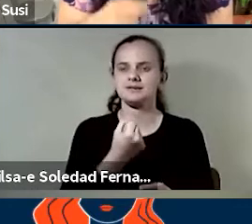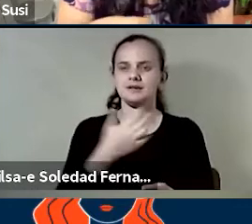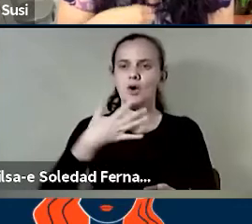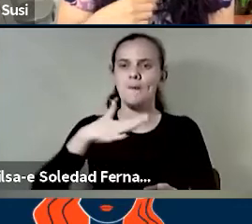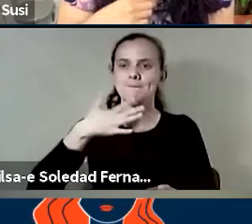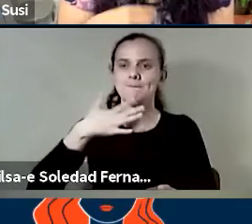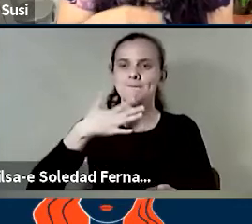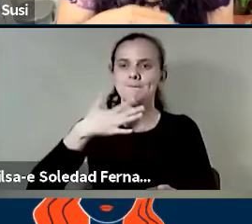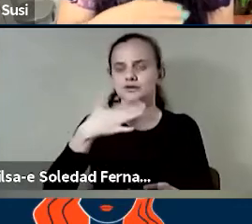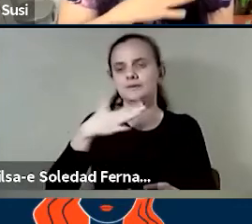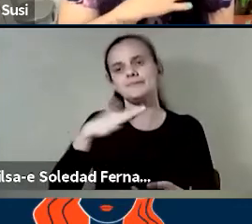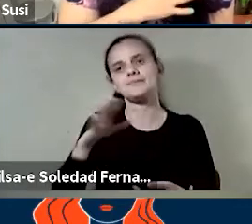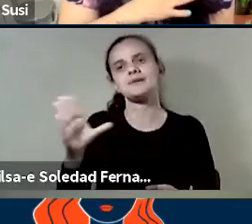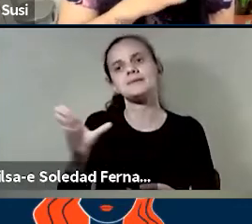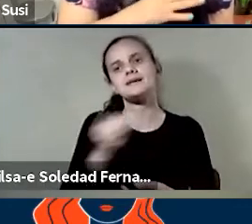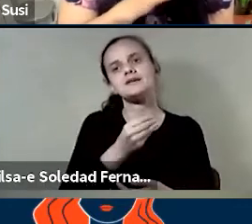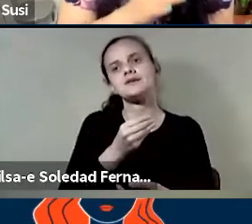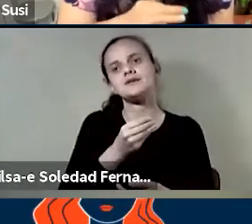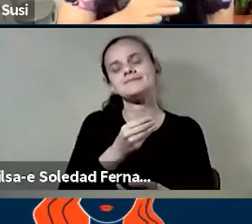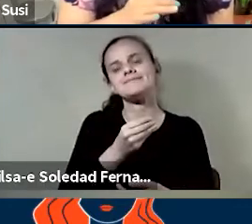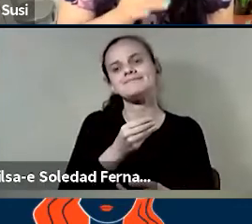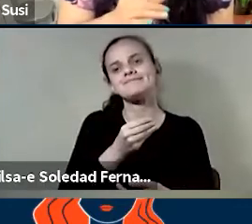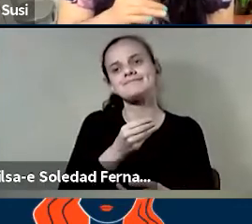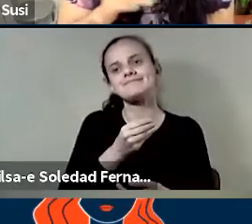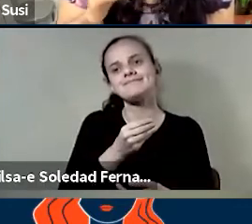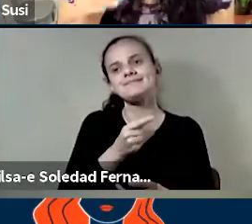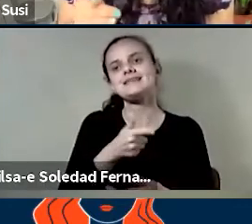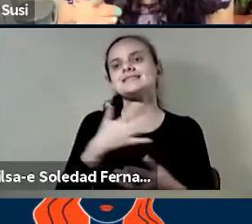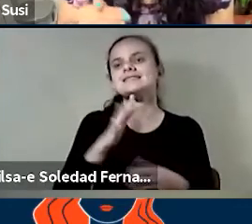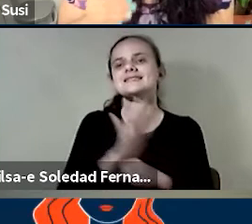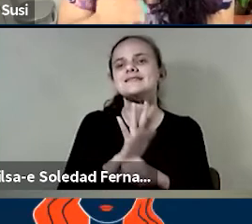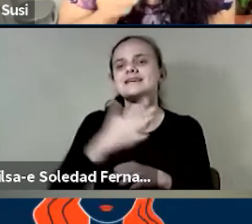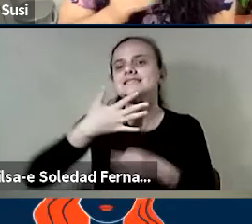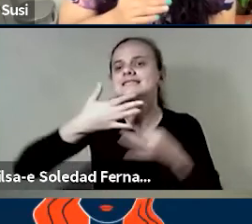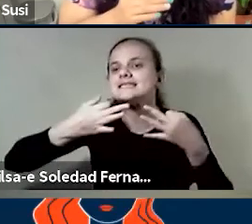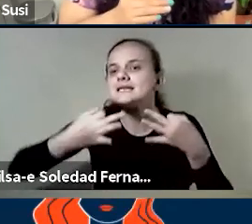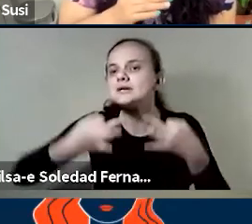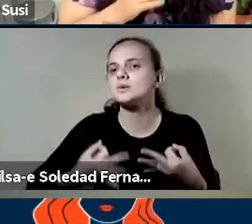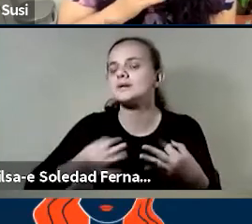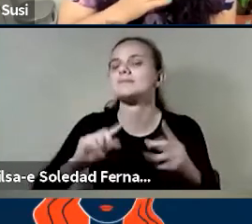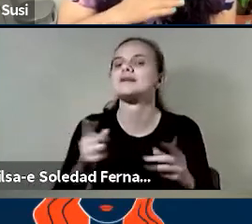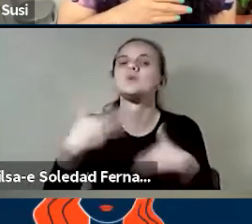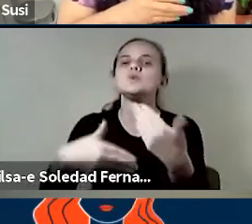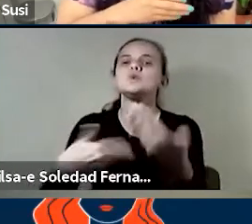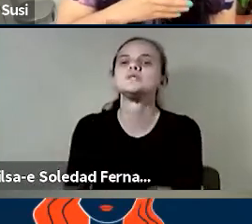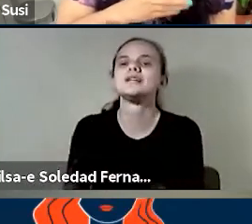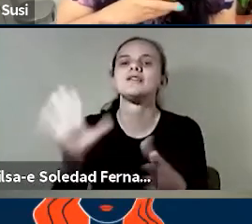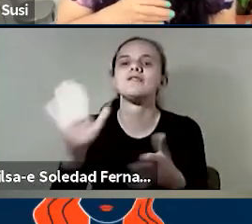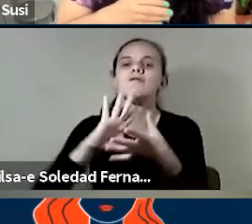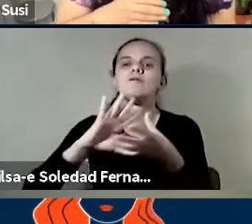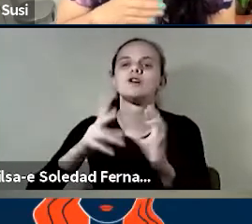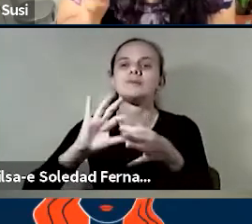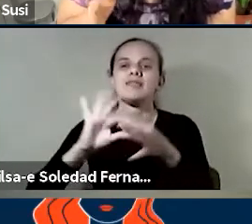¿sí? Entonces, es súper importante la parte de la comprensión, porque es lo que hace también que la red